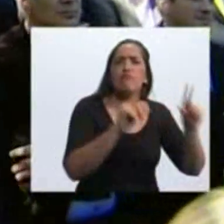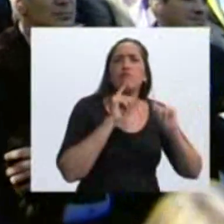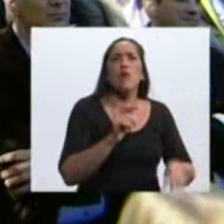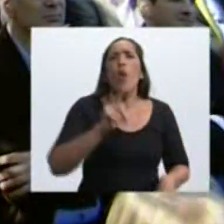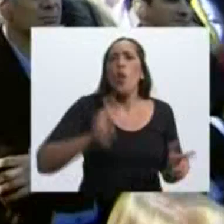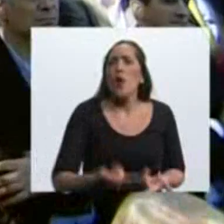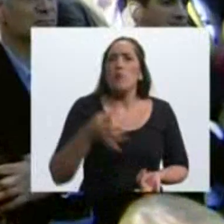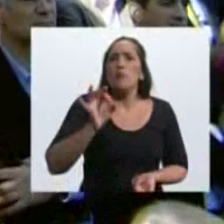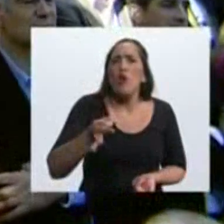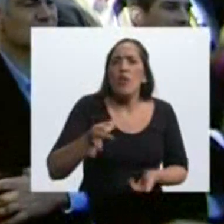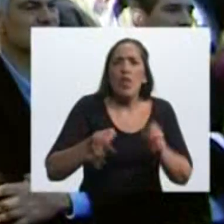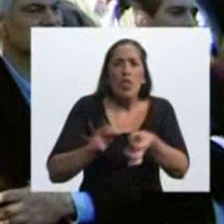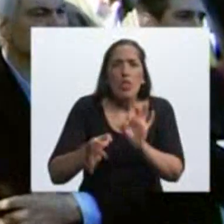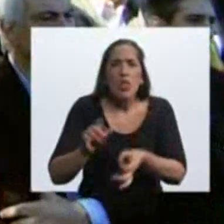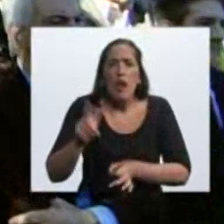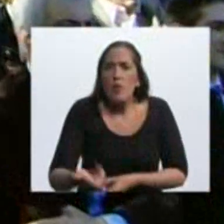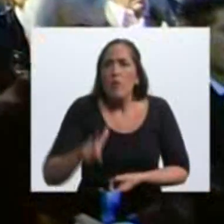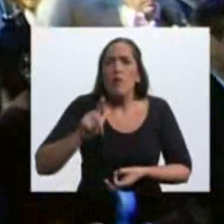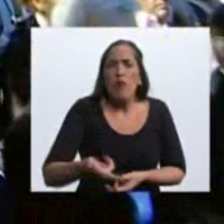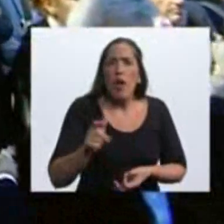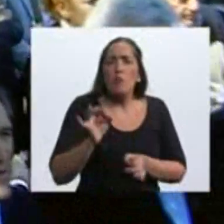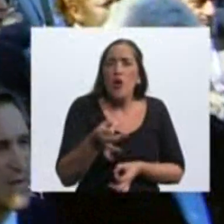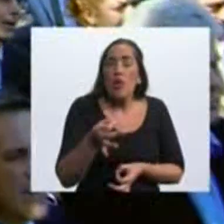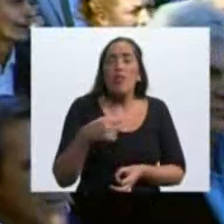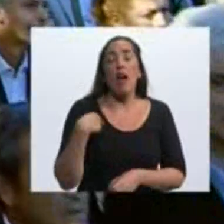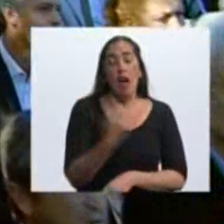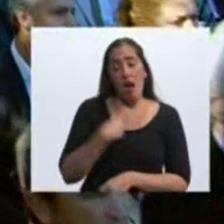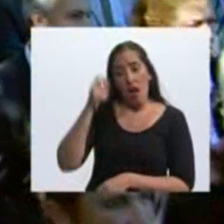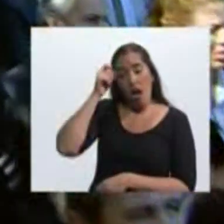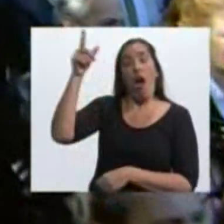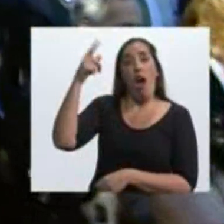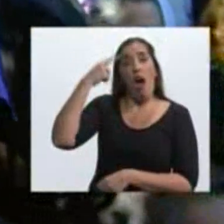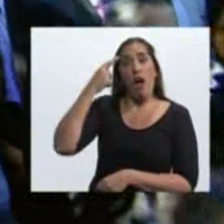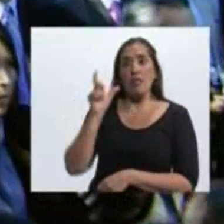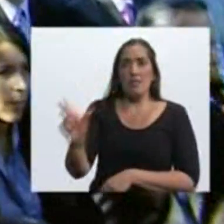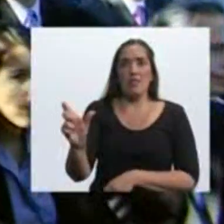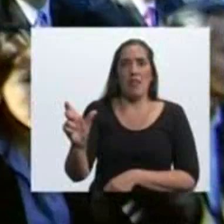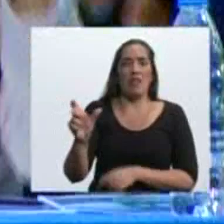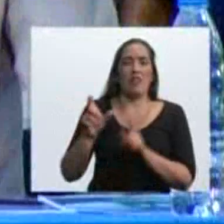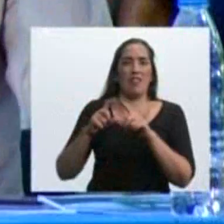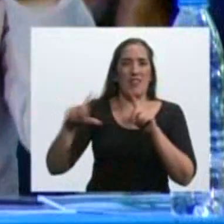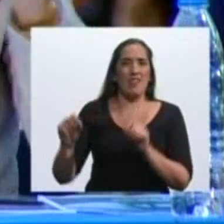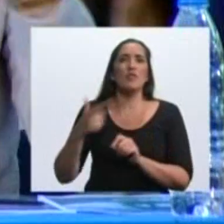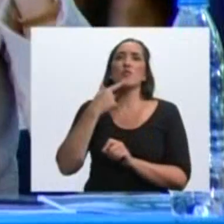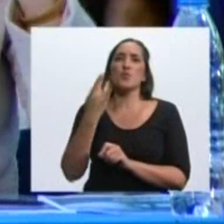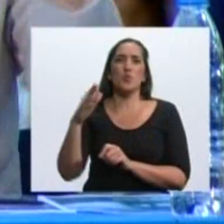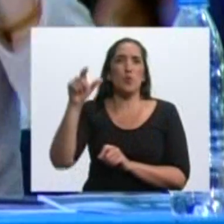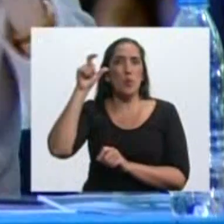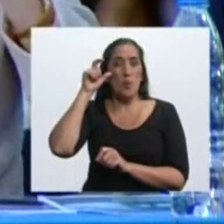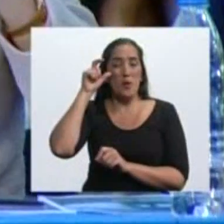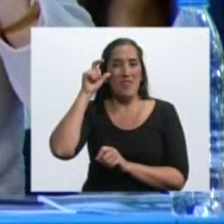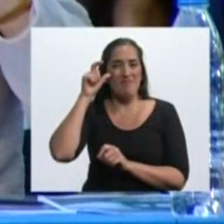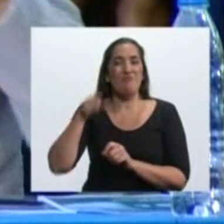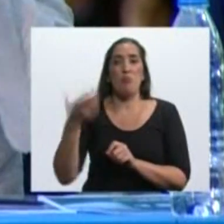había moneditas para viajar. Bueno, ahí se nos ocurrió la tarjeta SUBE, con las moneditas para viajar.